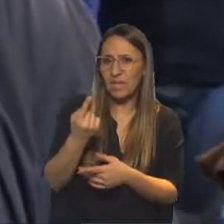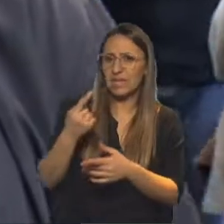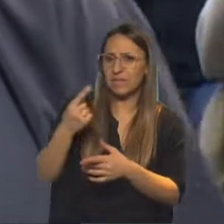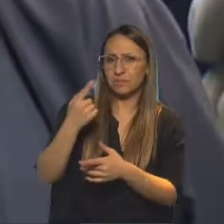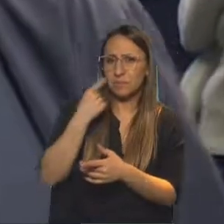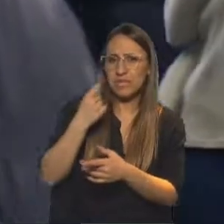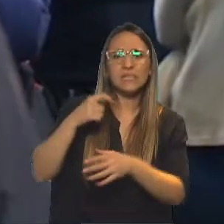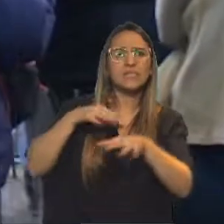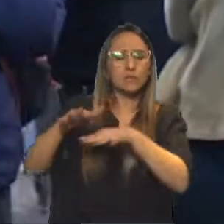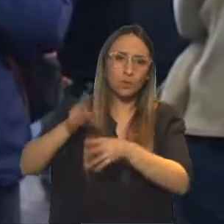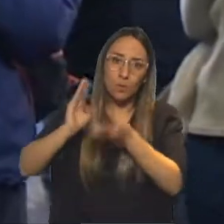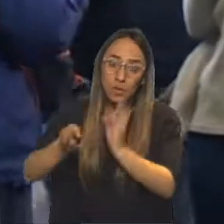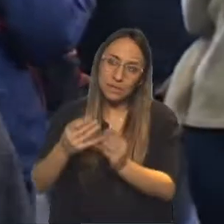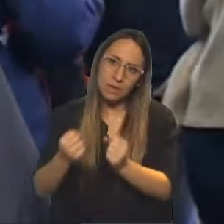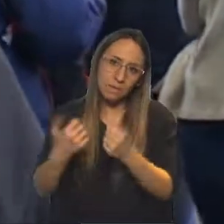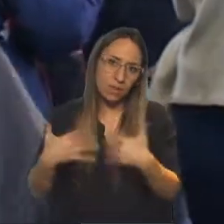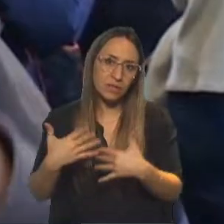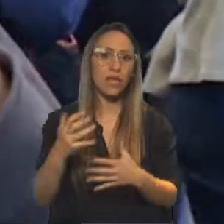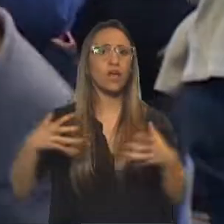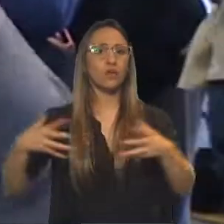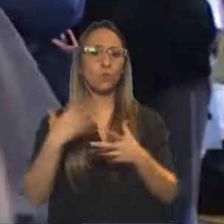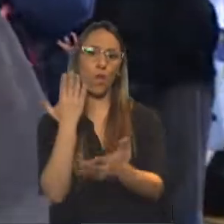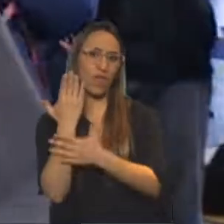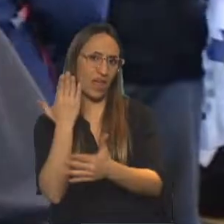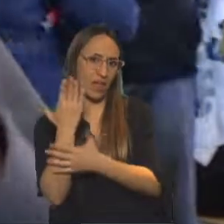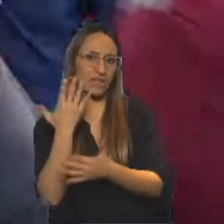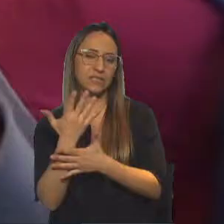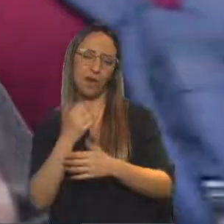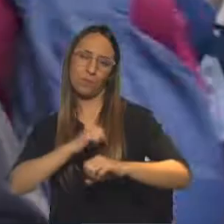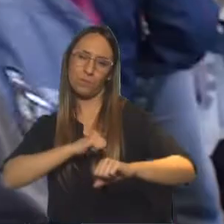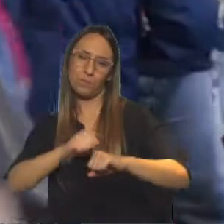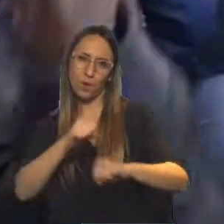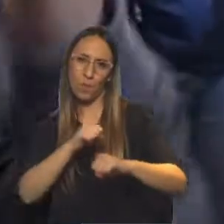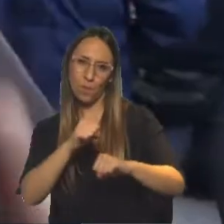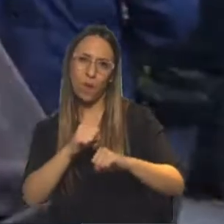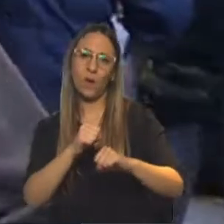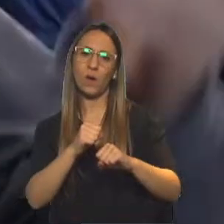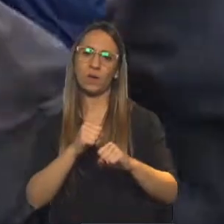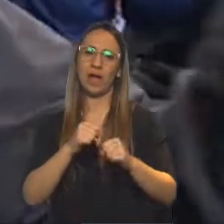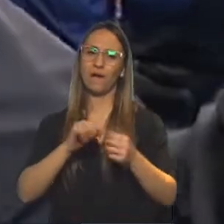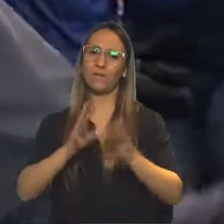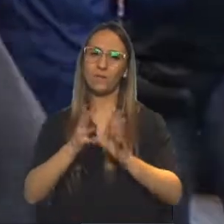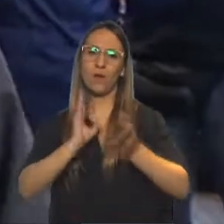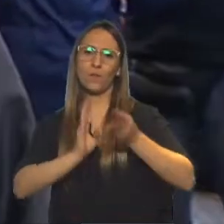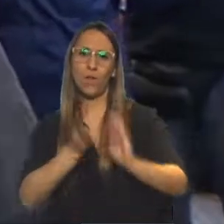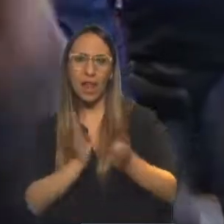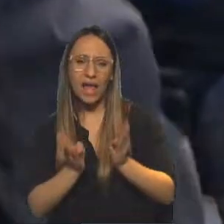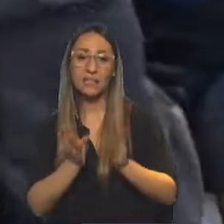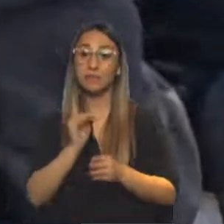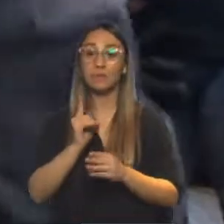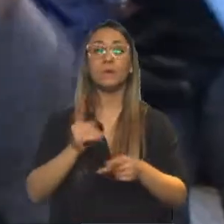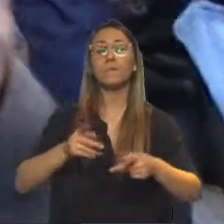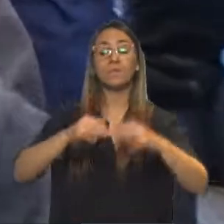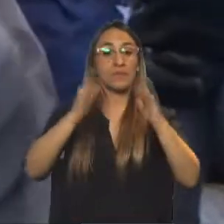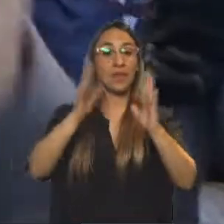que se estaba generando, ¿no? Es decir, la derecha con sus provocaciones, con sus actitudes violentas, con lo que pasó en la puerta de la casa de